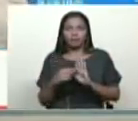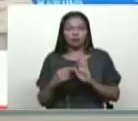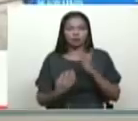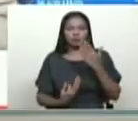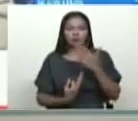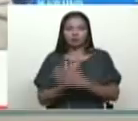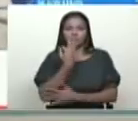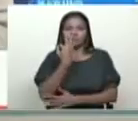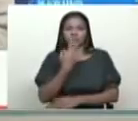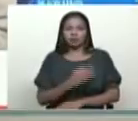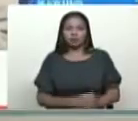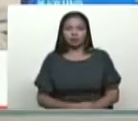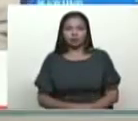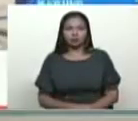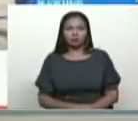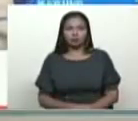fundar,